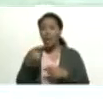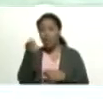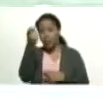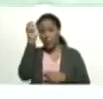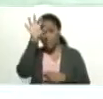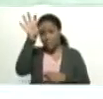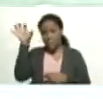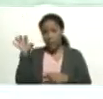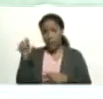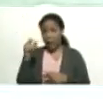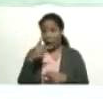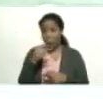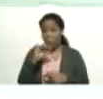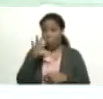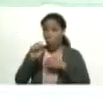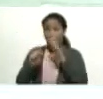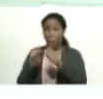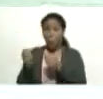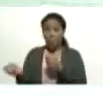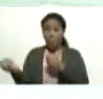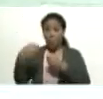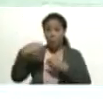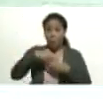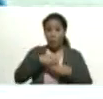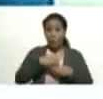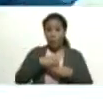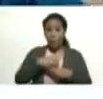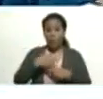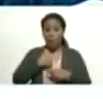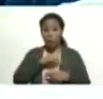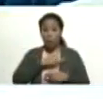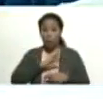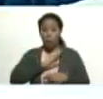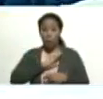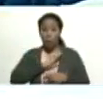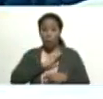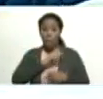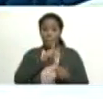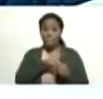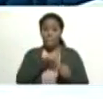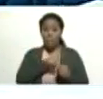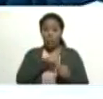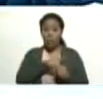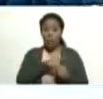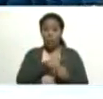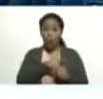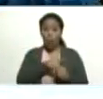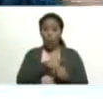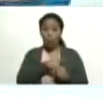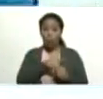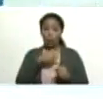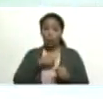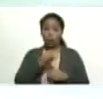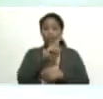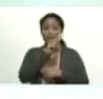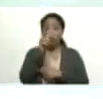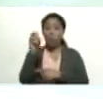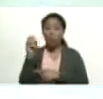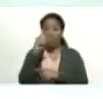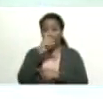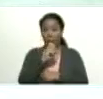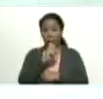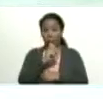importe para complementar. El problema nuestro era que con el chorro petrolero tuvimos 120